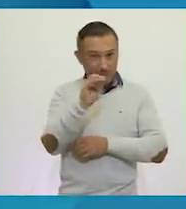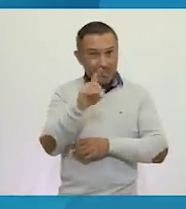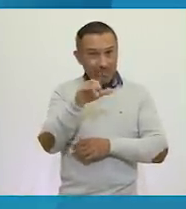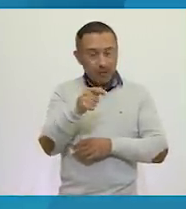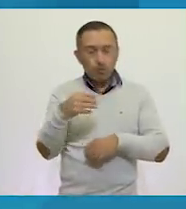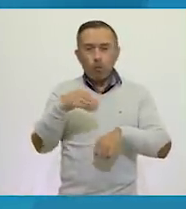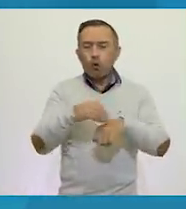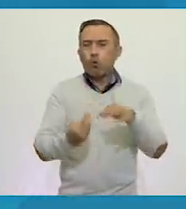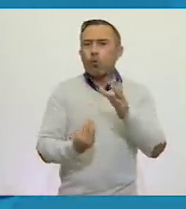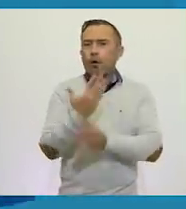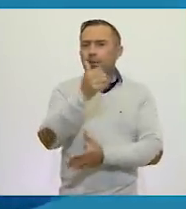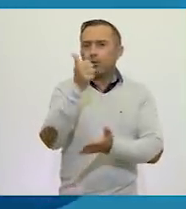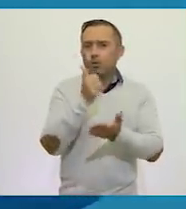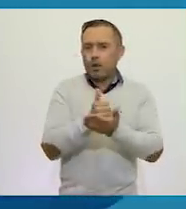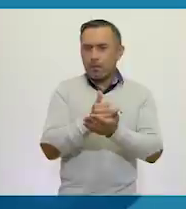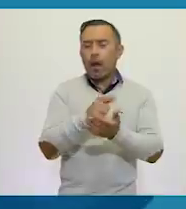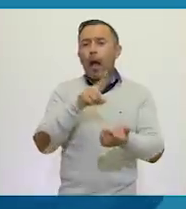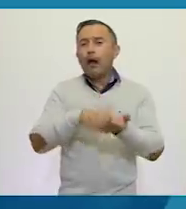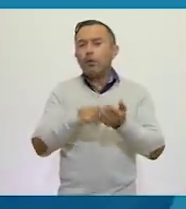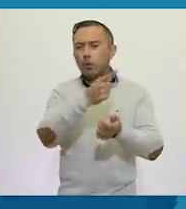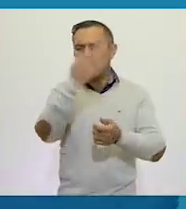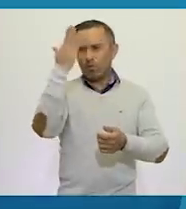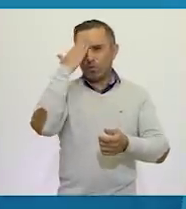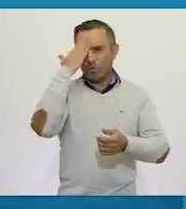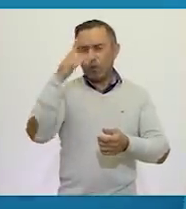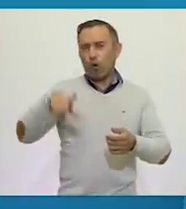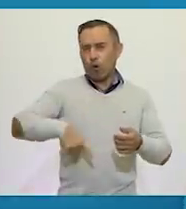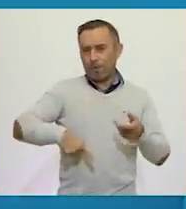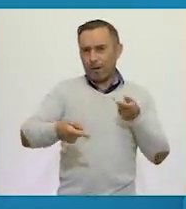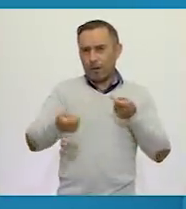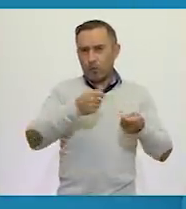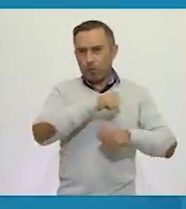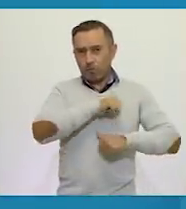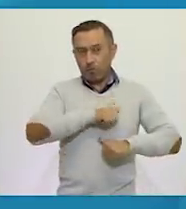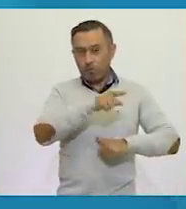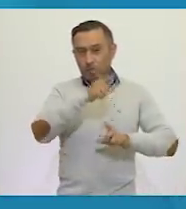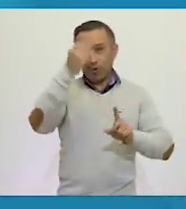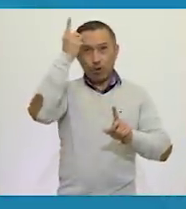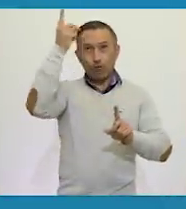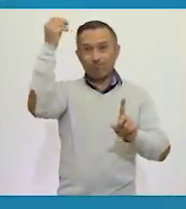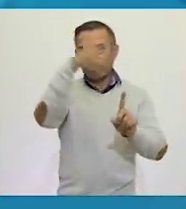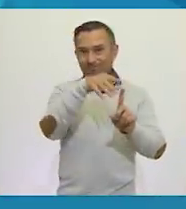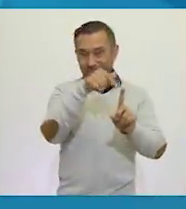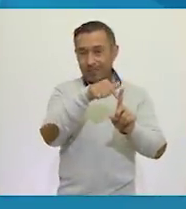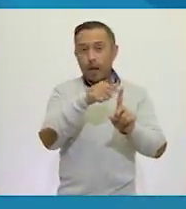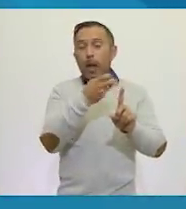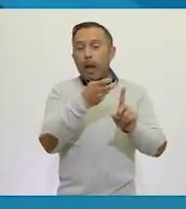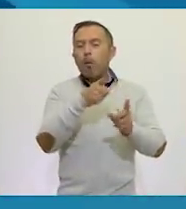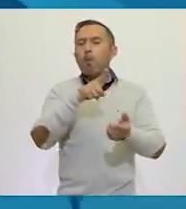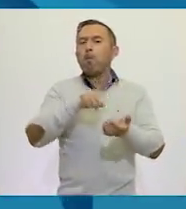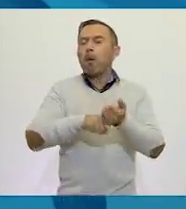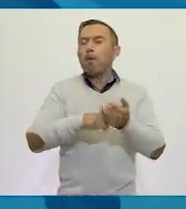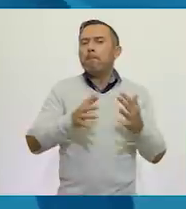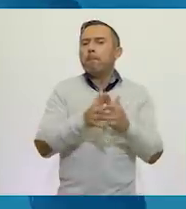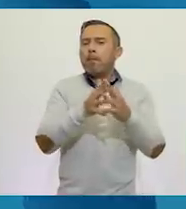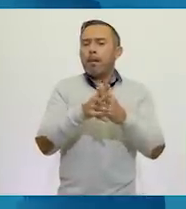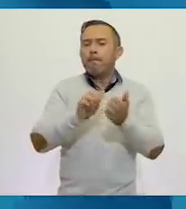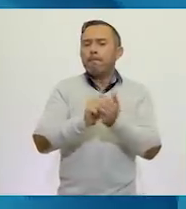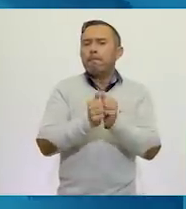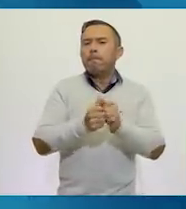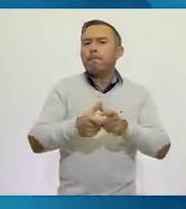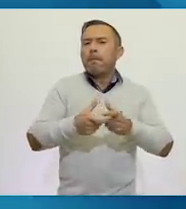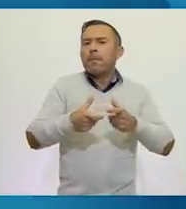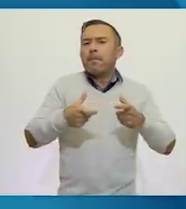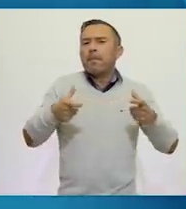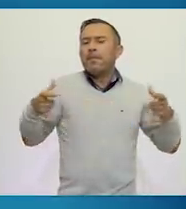ciudad bajo el liderazgo de sus tlatoanis, los gobernantes divinos. Ellos se encargaron de expandir su poderío y así forjaron el